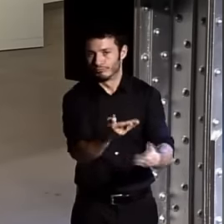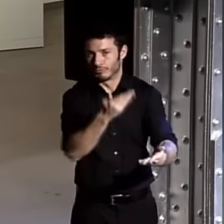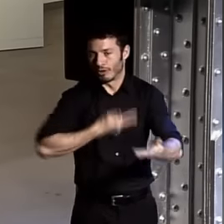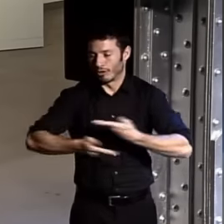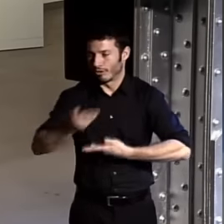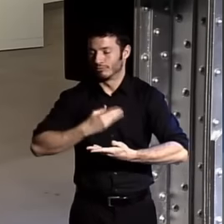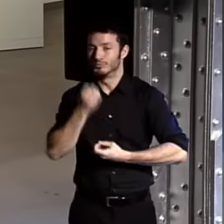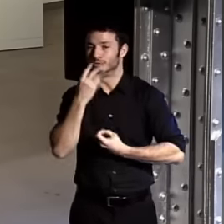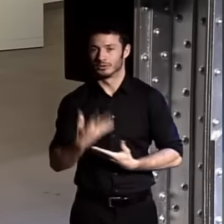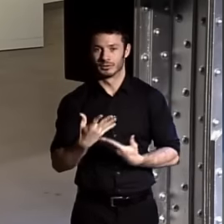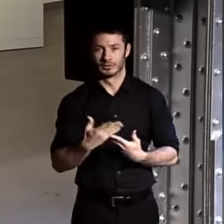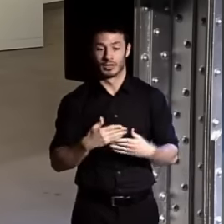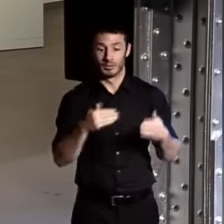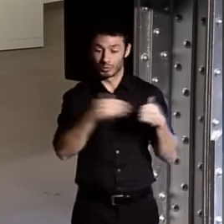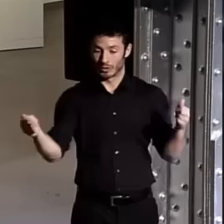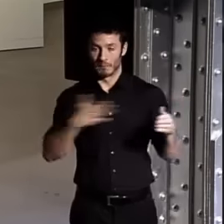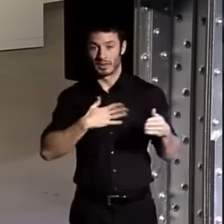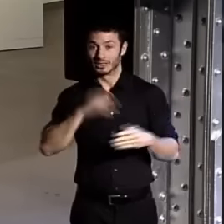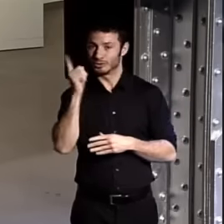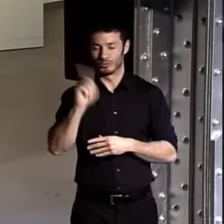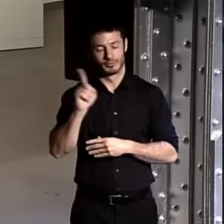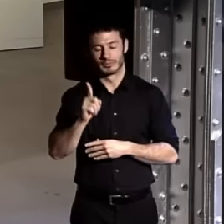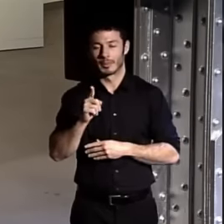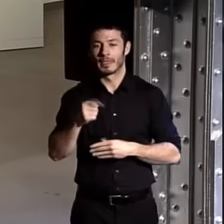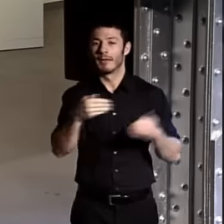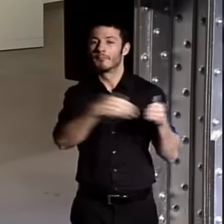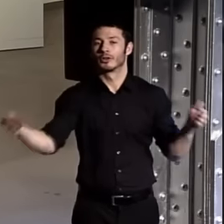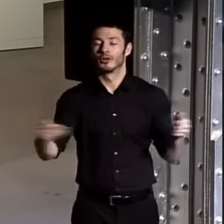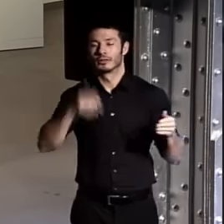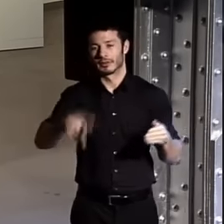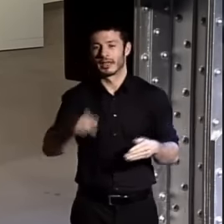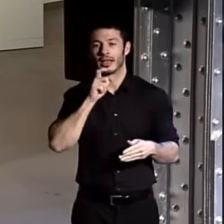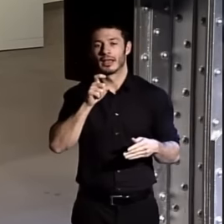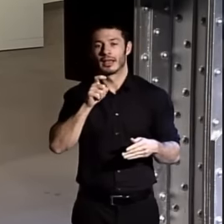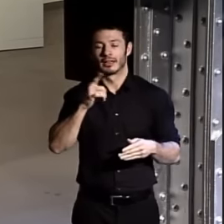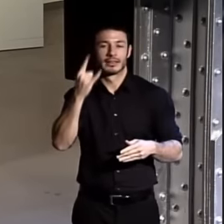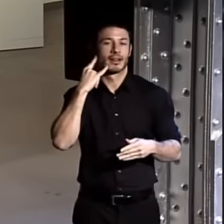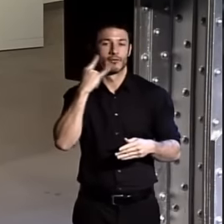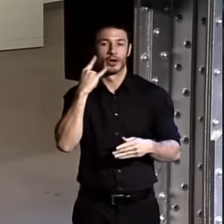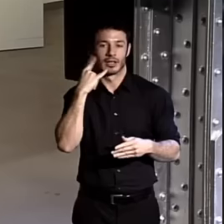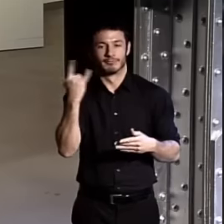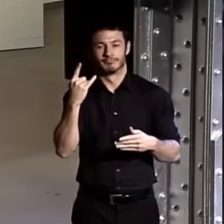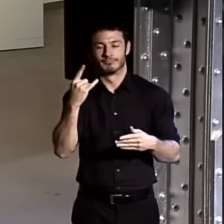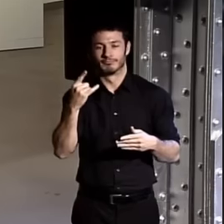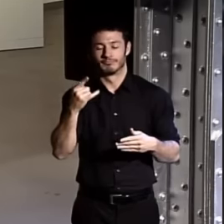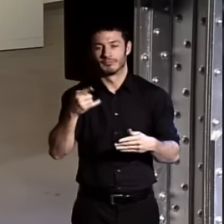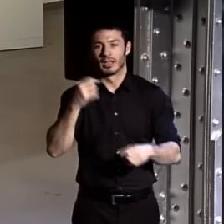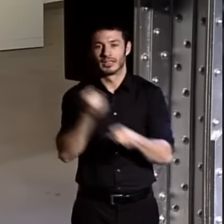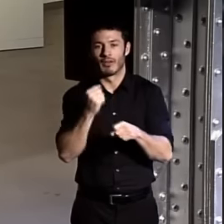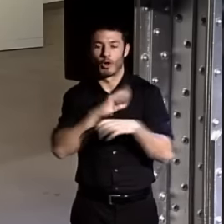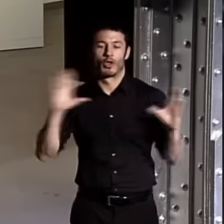no es una exposición de sier men suro es una exposición de la telefónica y es un trabajo grupal Eso es así eh mi segundo